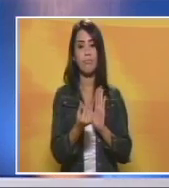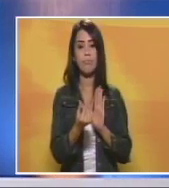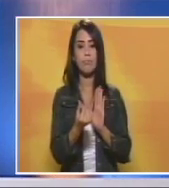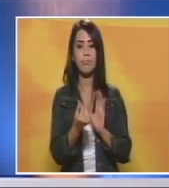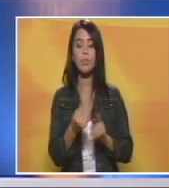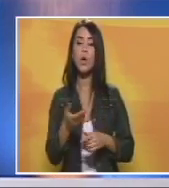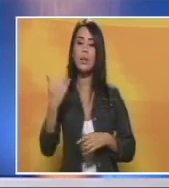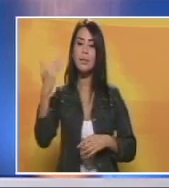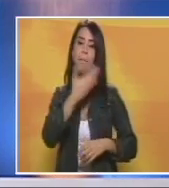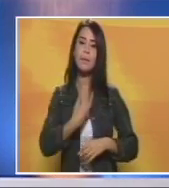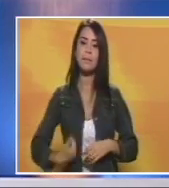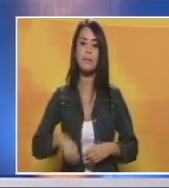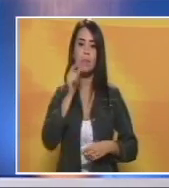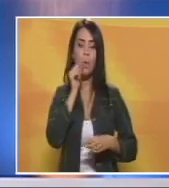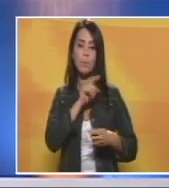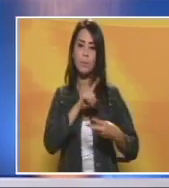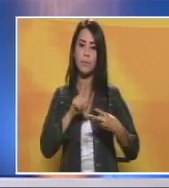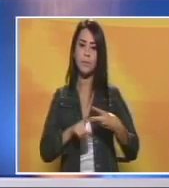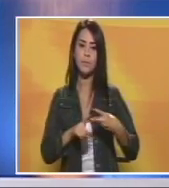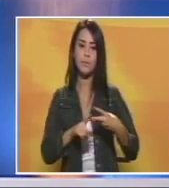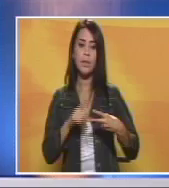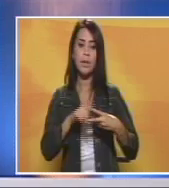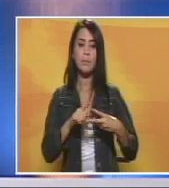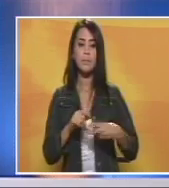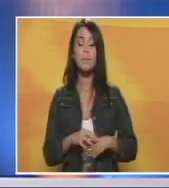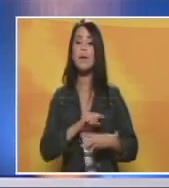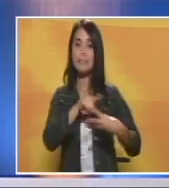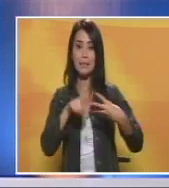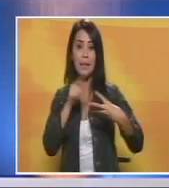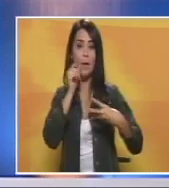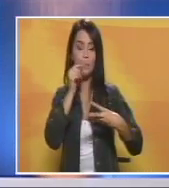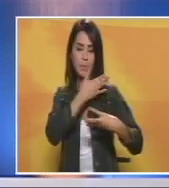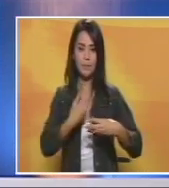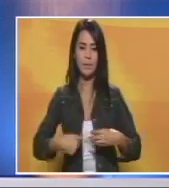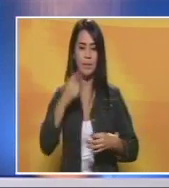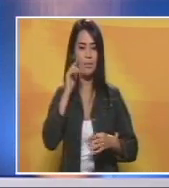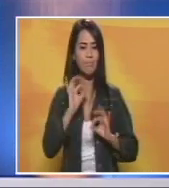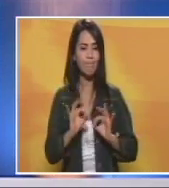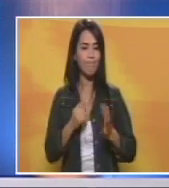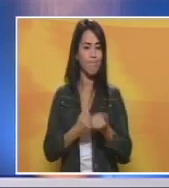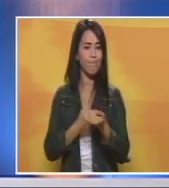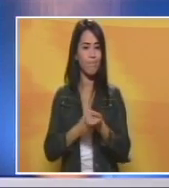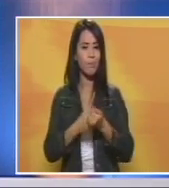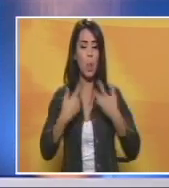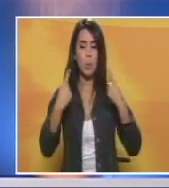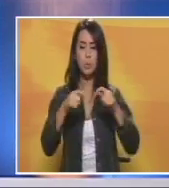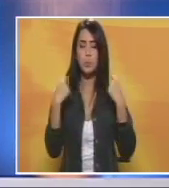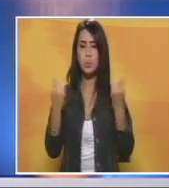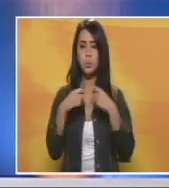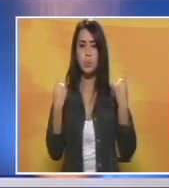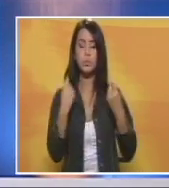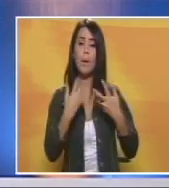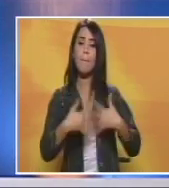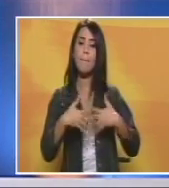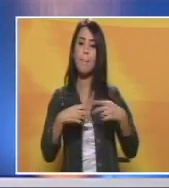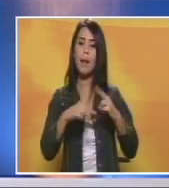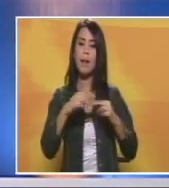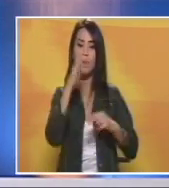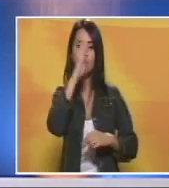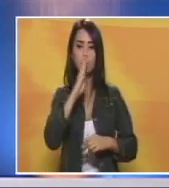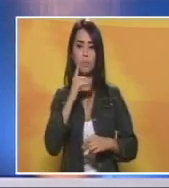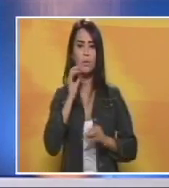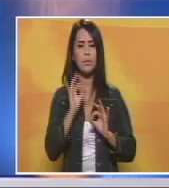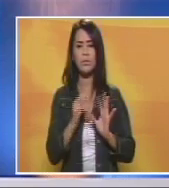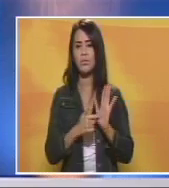los expresidentes Pedro Pablo Kuczynski, Alan García y Alejandro Toledo por presuntos aportes de campaña de parte de Odebrecht que